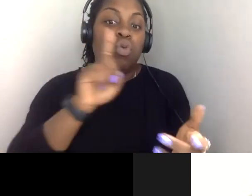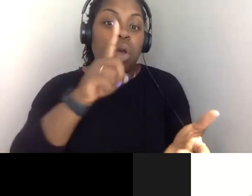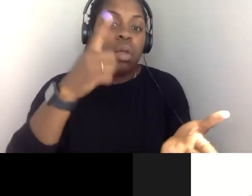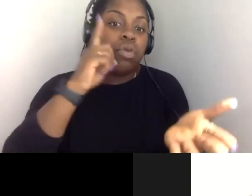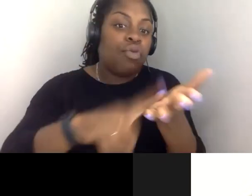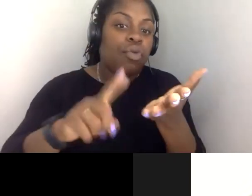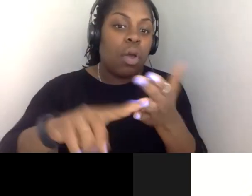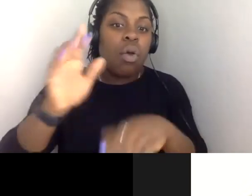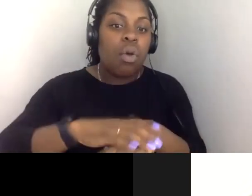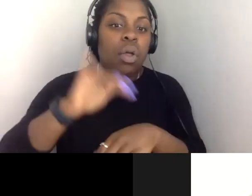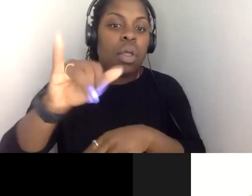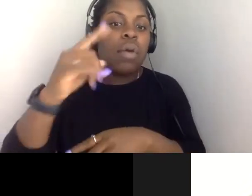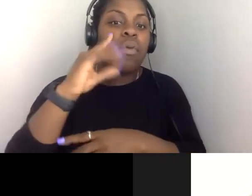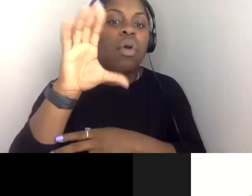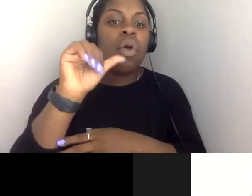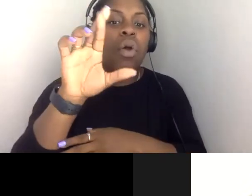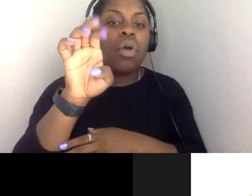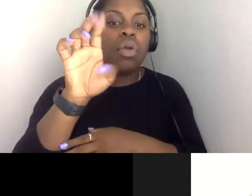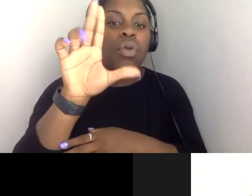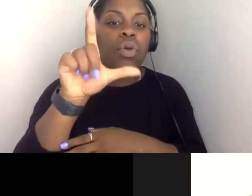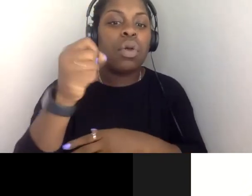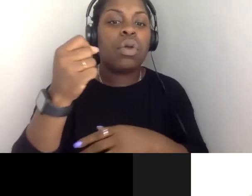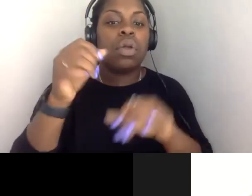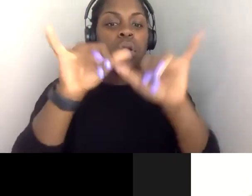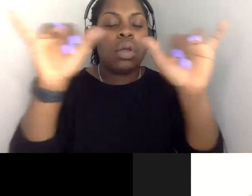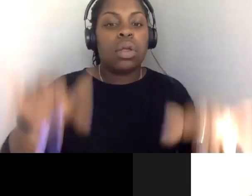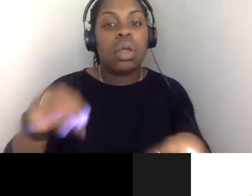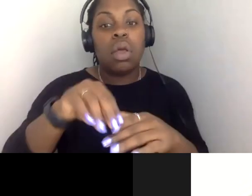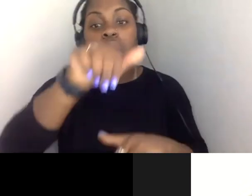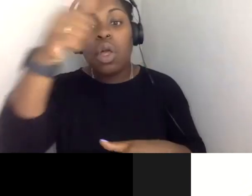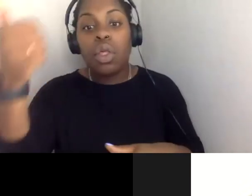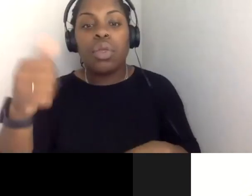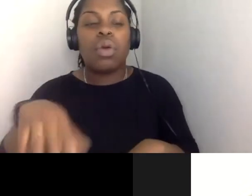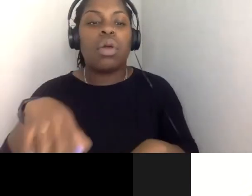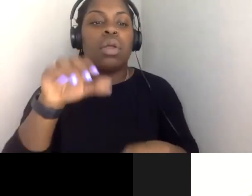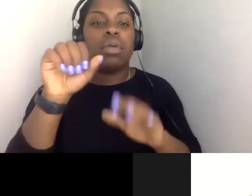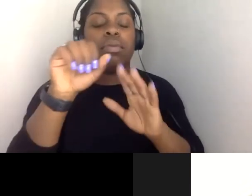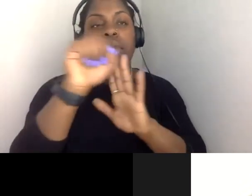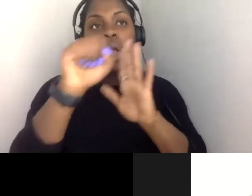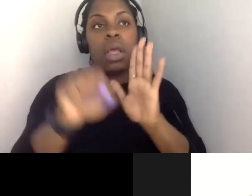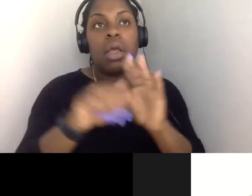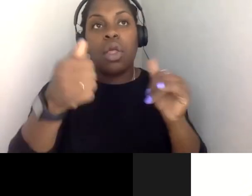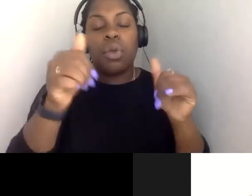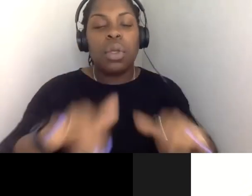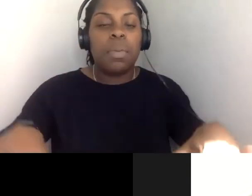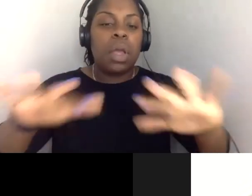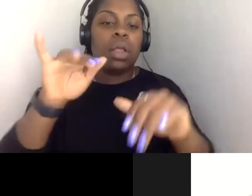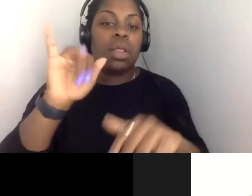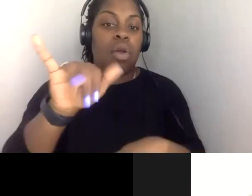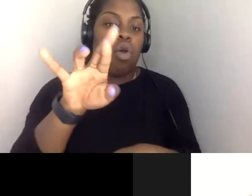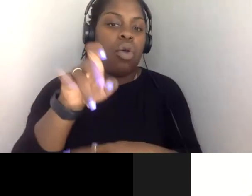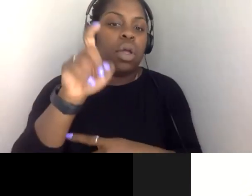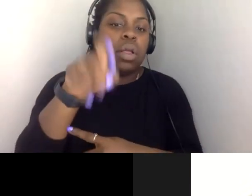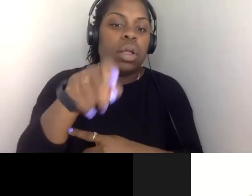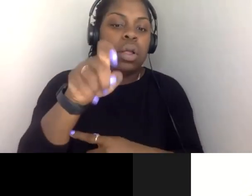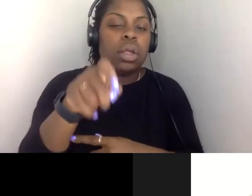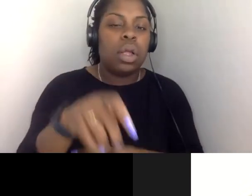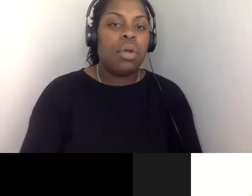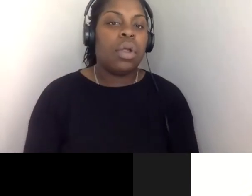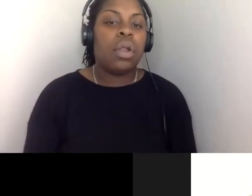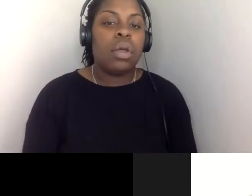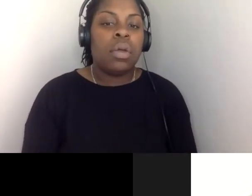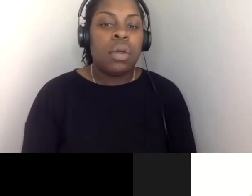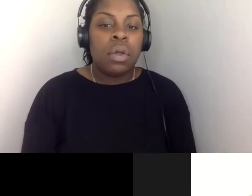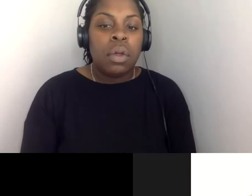cruzar y verificarlo cruzadamente para las campañas de boicot en universidades, en otros espacios, pues sí es